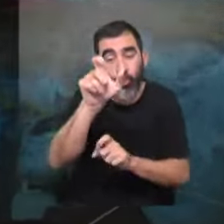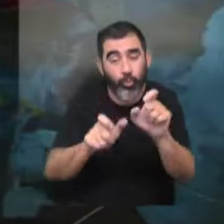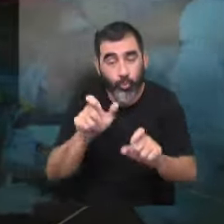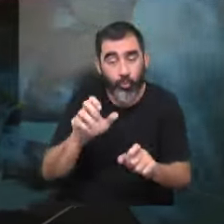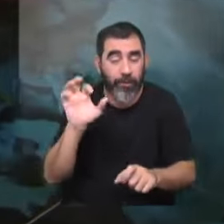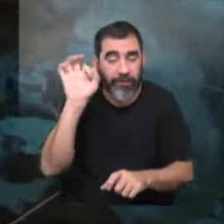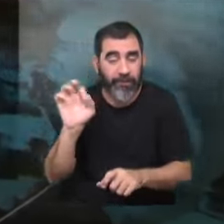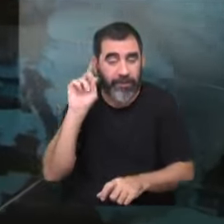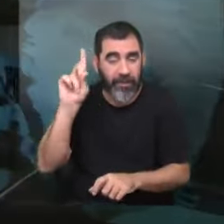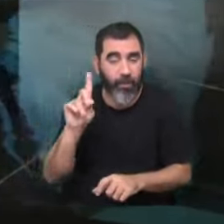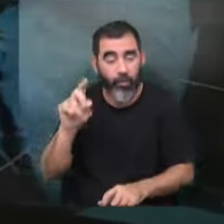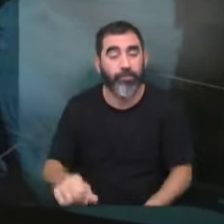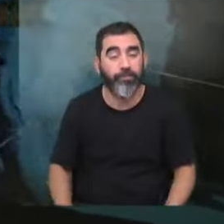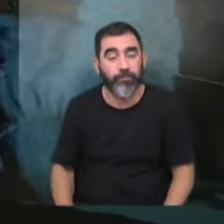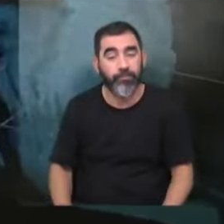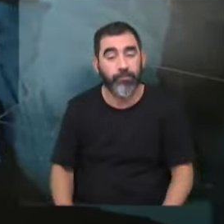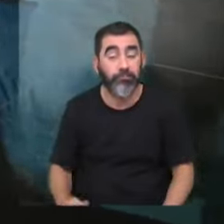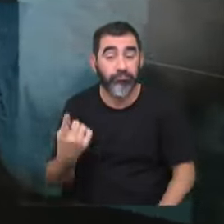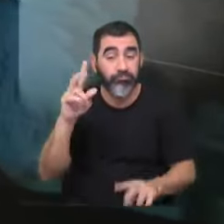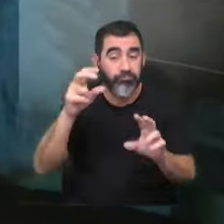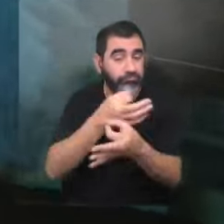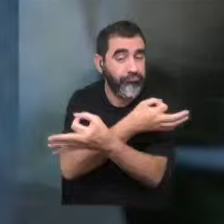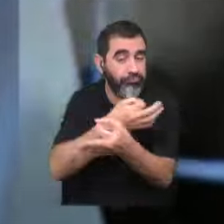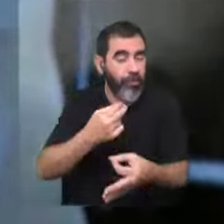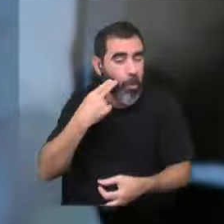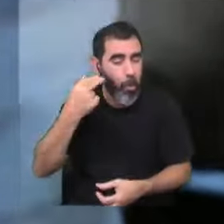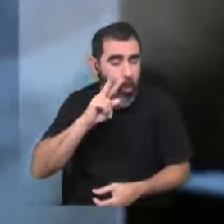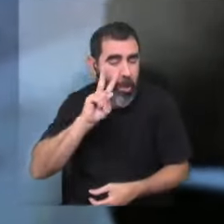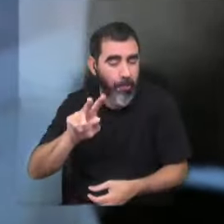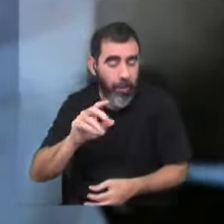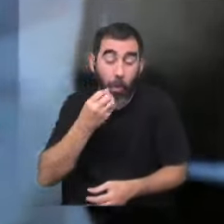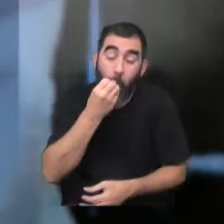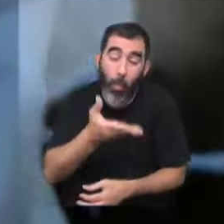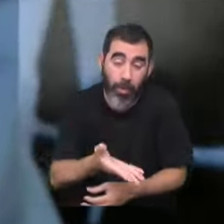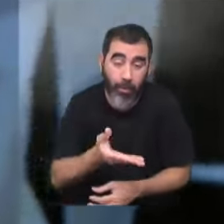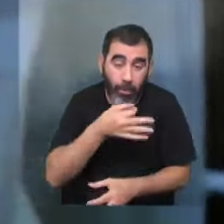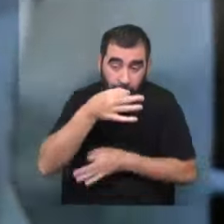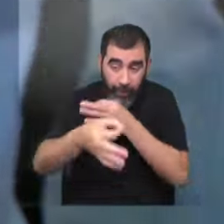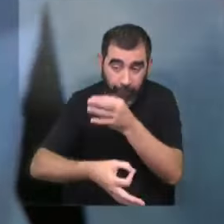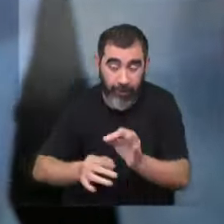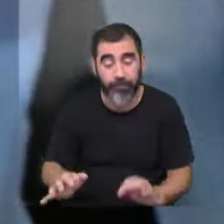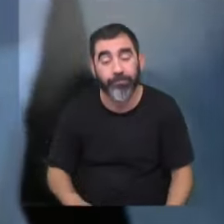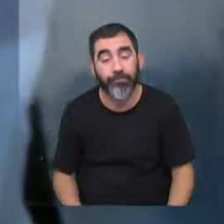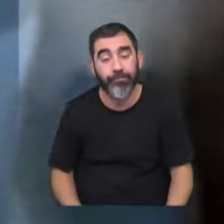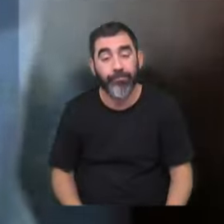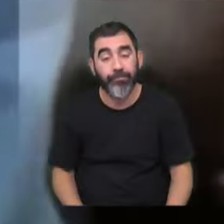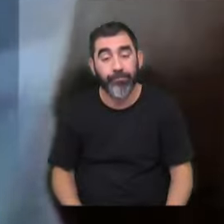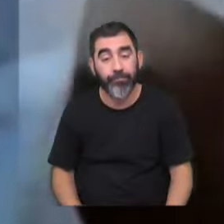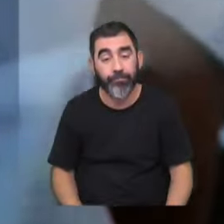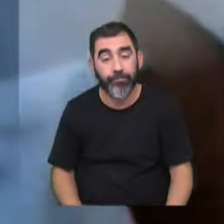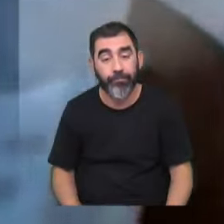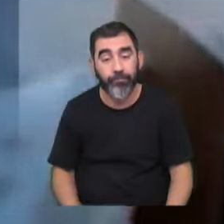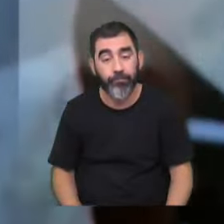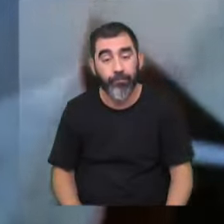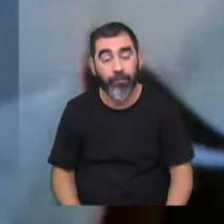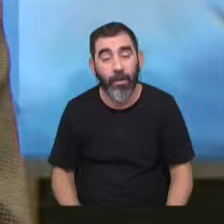lugar a dudas. Hay un caso de éxito que casi nunca lo vemos y que me parece que está bueno para ejemplificar esto, y es el de el